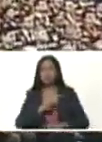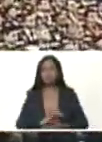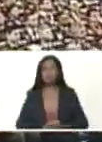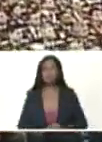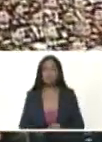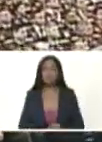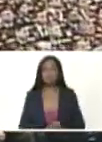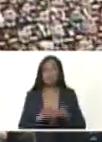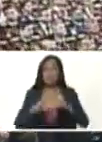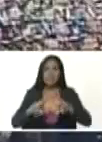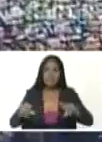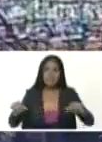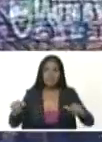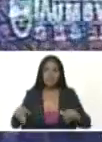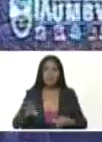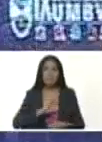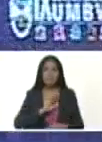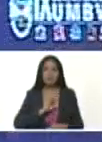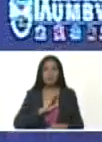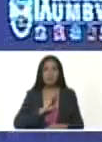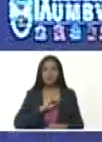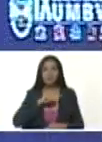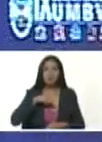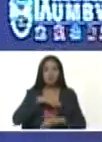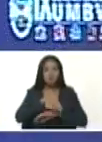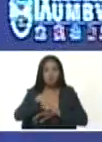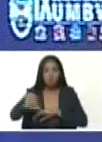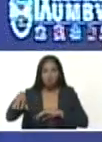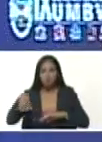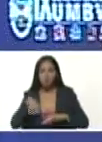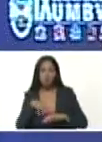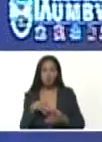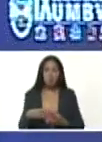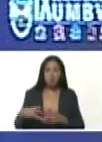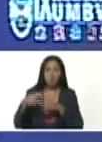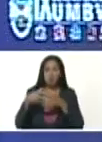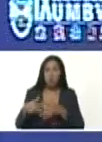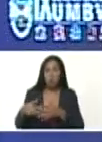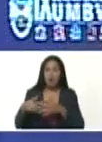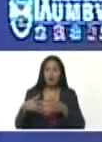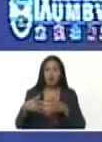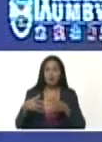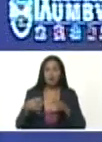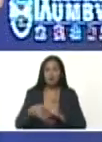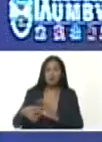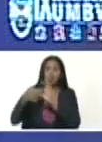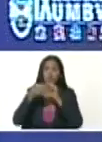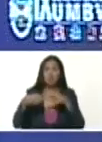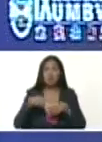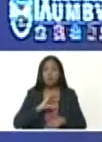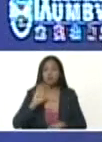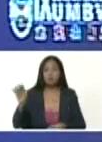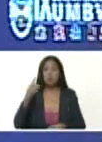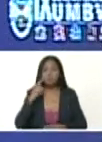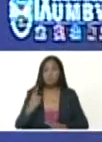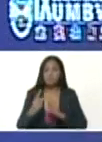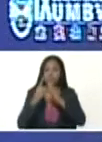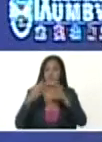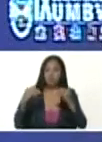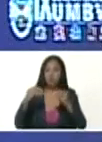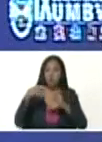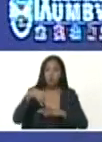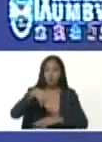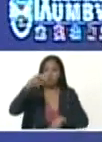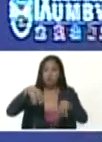en tierras de las Provincias Unidas de Venezuela, antes colonia,